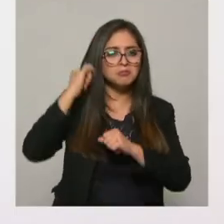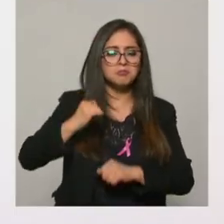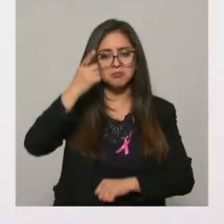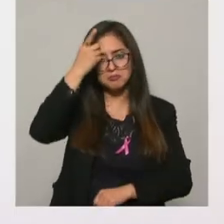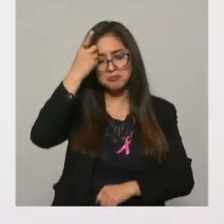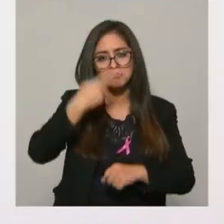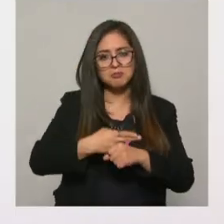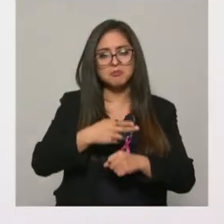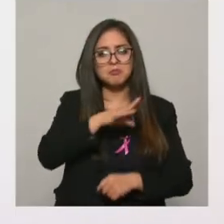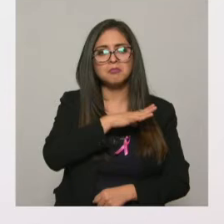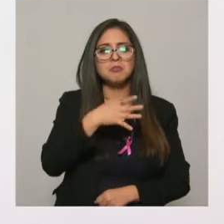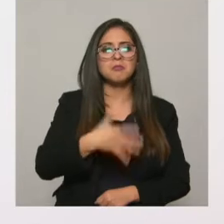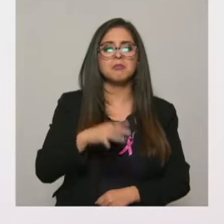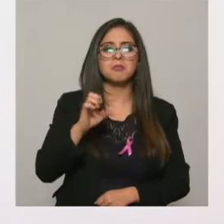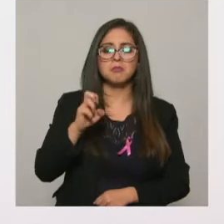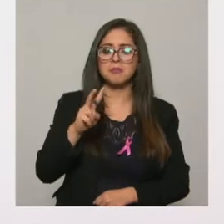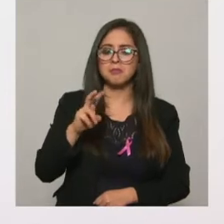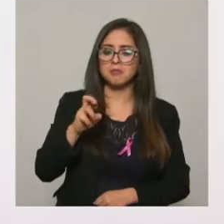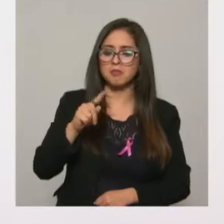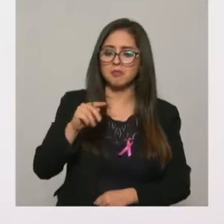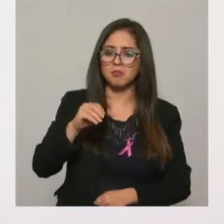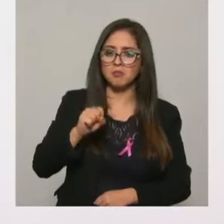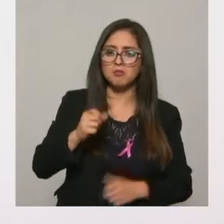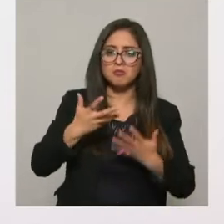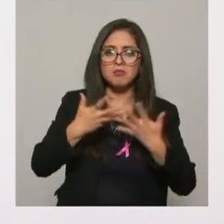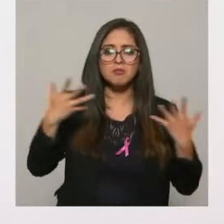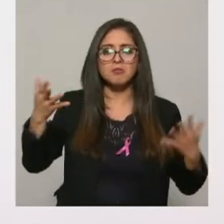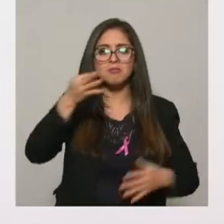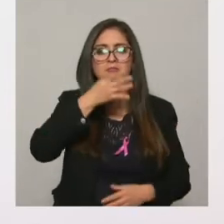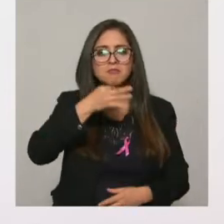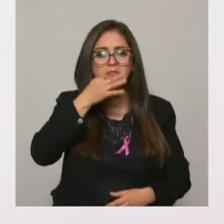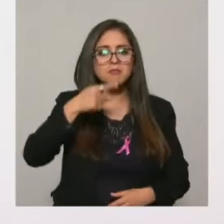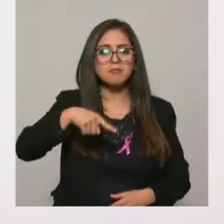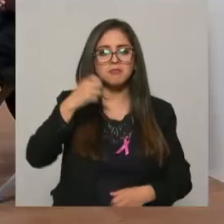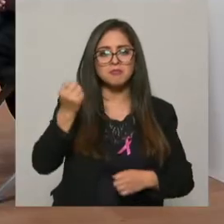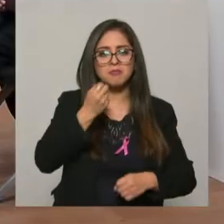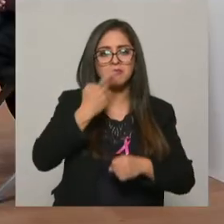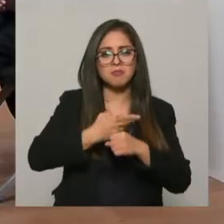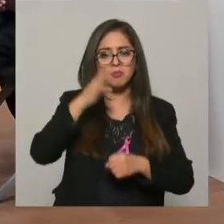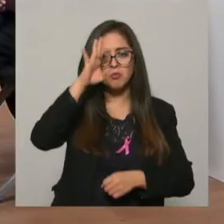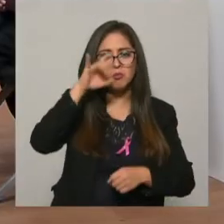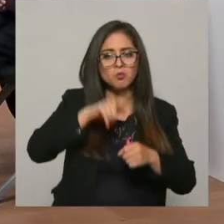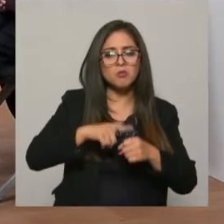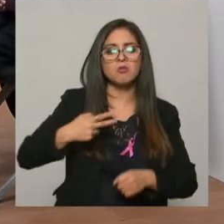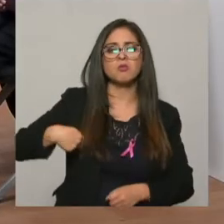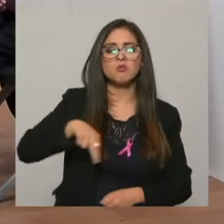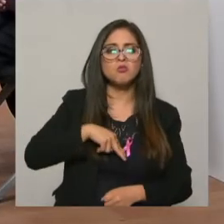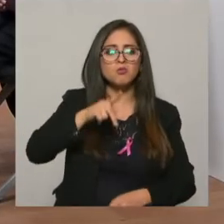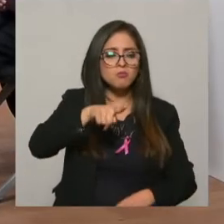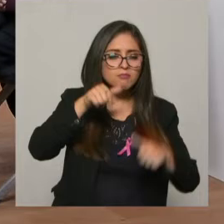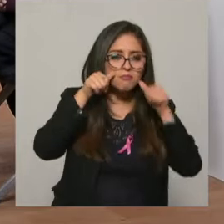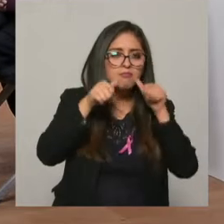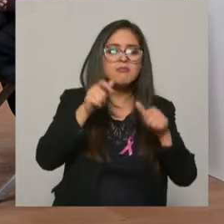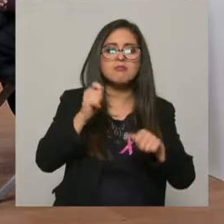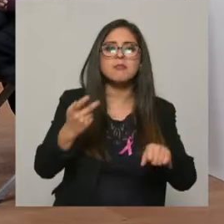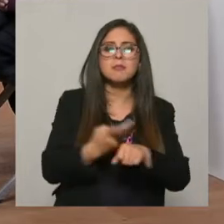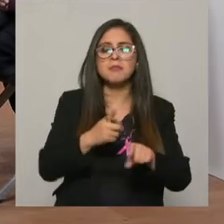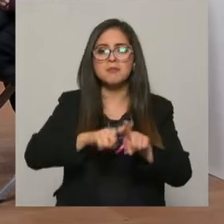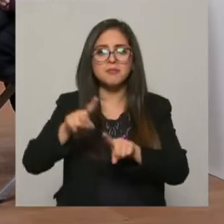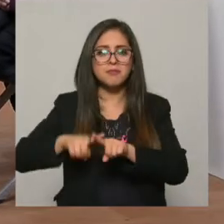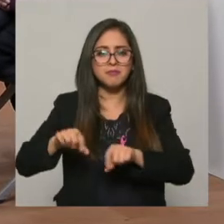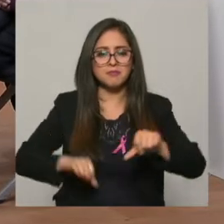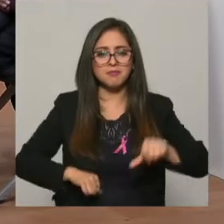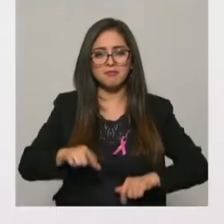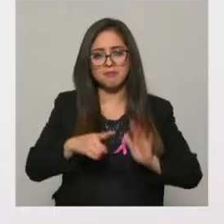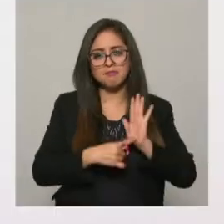Dirección General de Eventos de Grandes Festivales, ¿no? Así de la Secretaría de Cultura, y pues vamos a estar muy pendiente de toda la actividad que